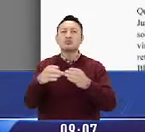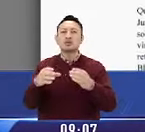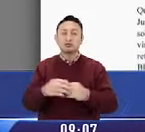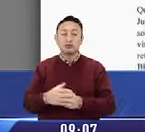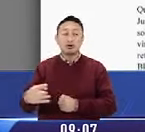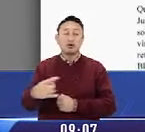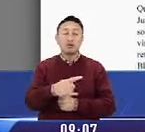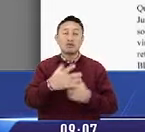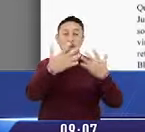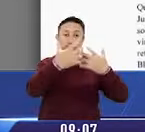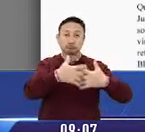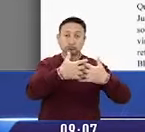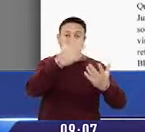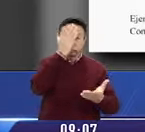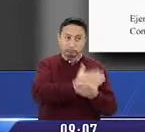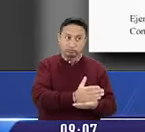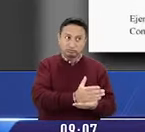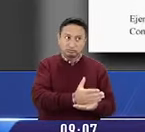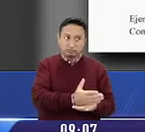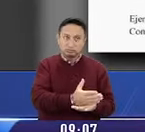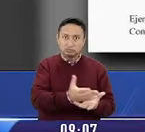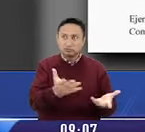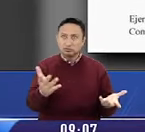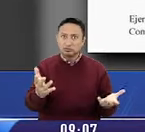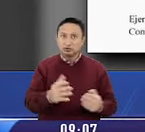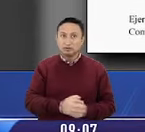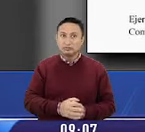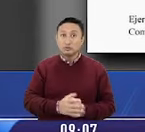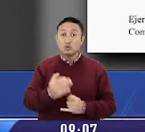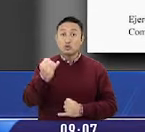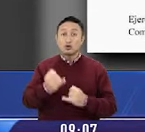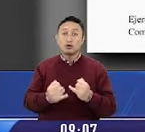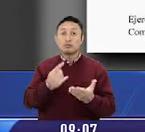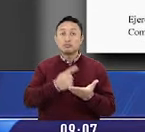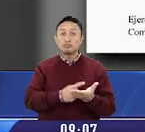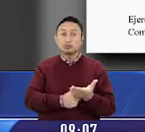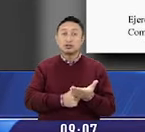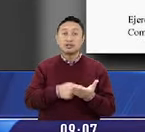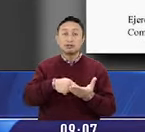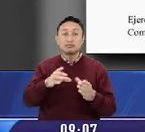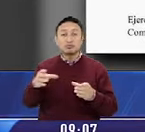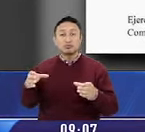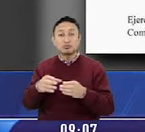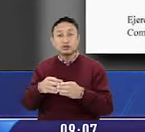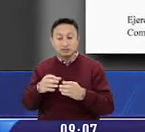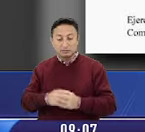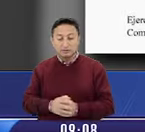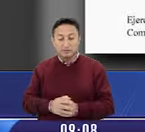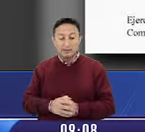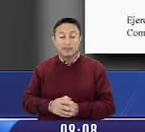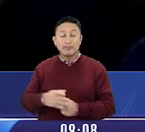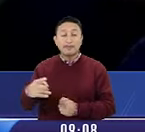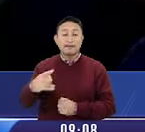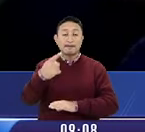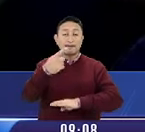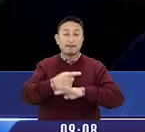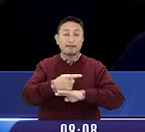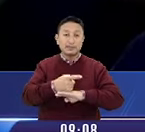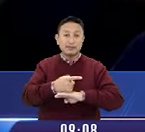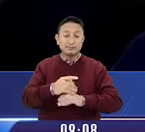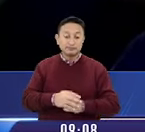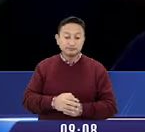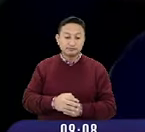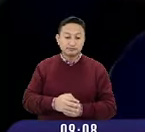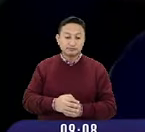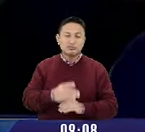cierre de operaciones en el ITT. Esto último tendrá que ser definido por parte del comité de acuerdo al presente decreto. Este decreto, que no